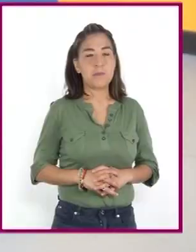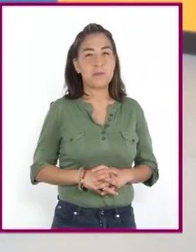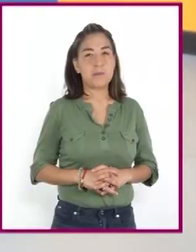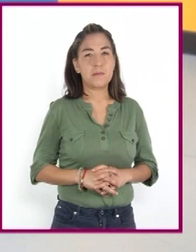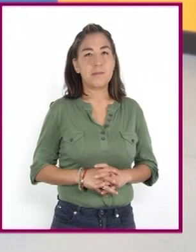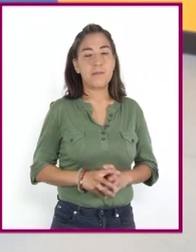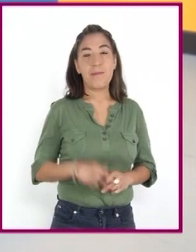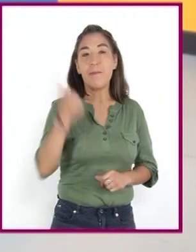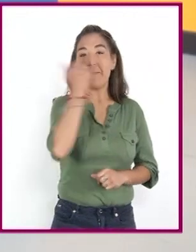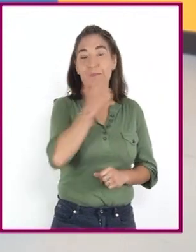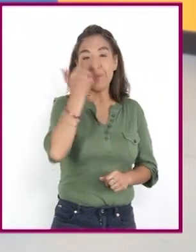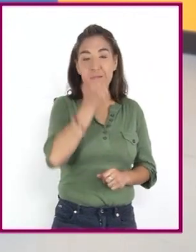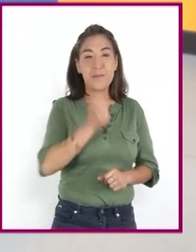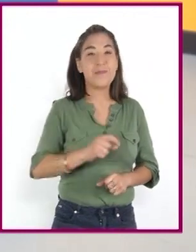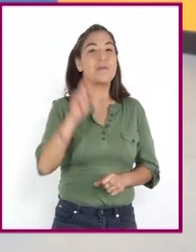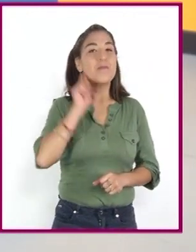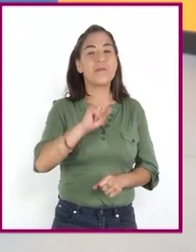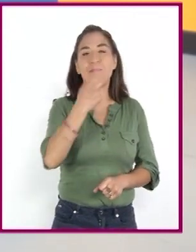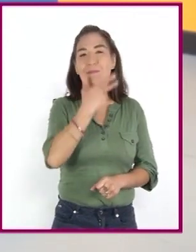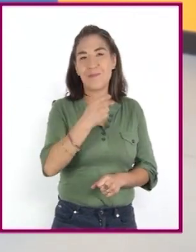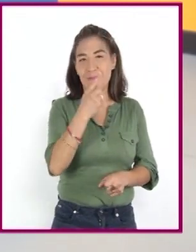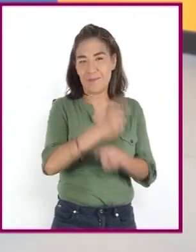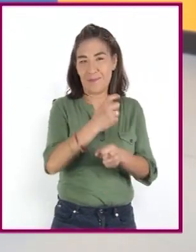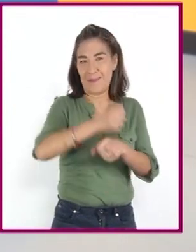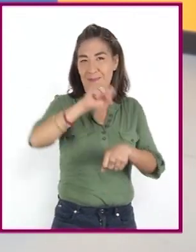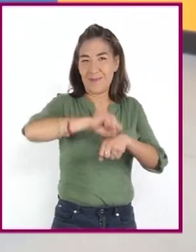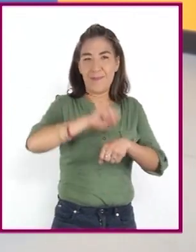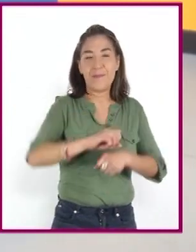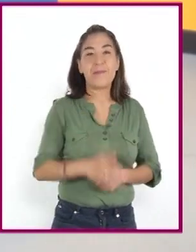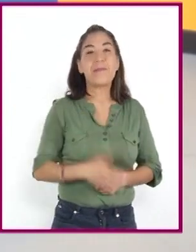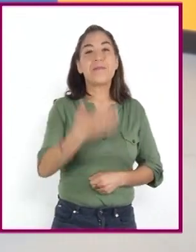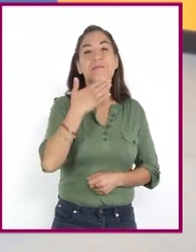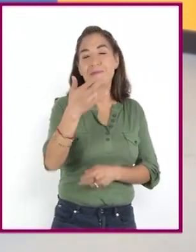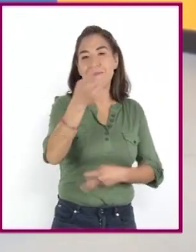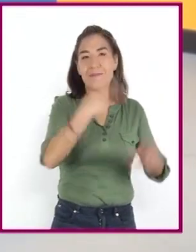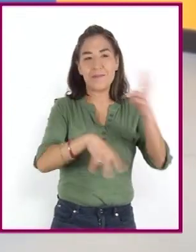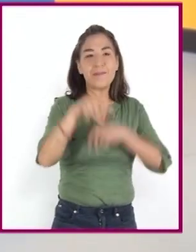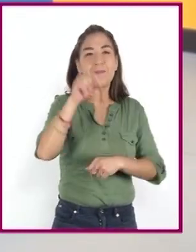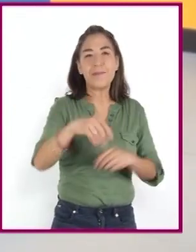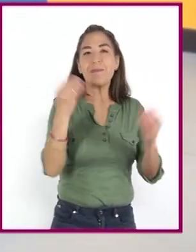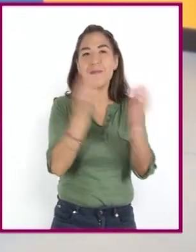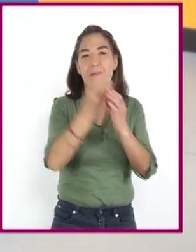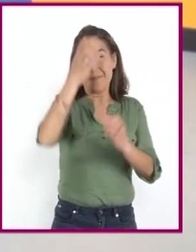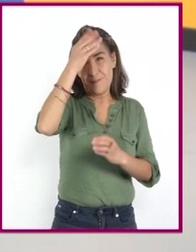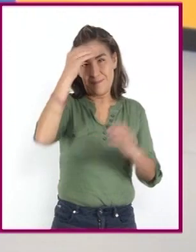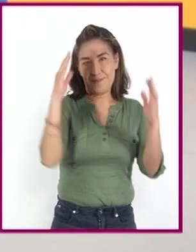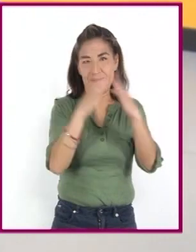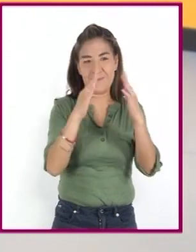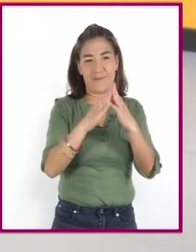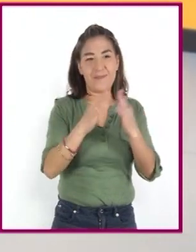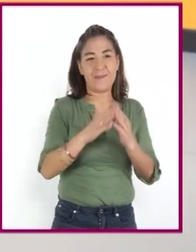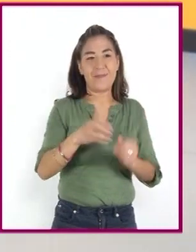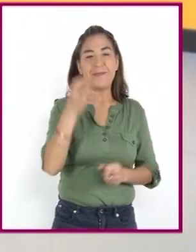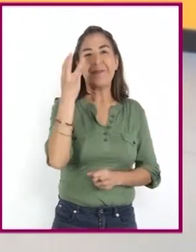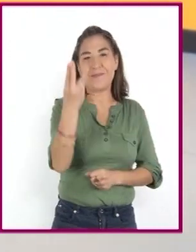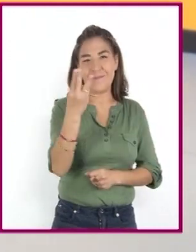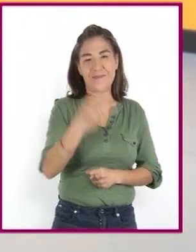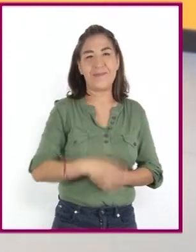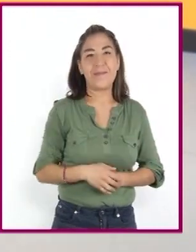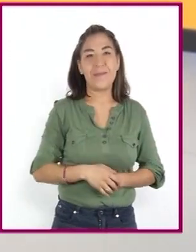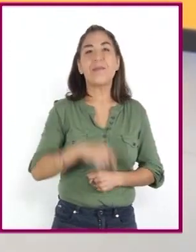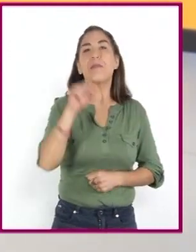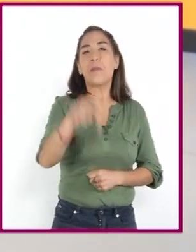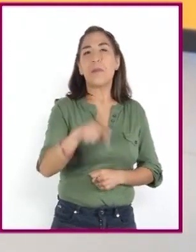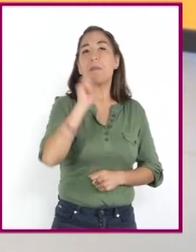Alumnas y alumnos de primero de secundaria, bienvenidas y bienvenidos a una sesión más de Aprende en Casa 3 de